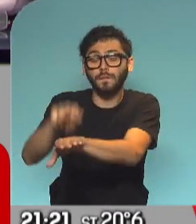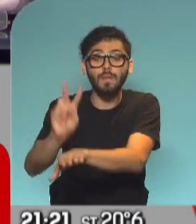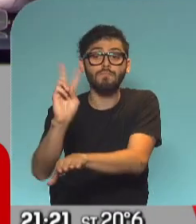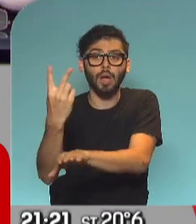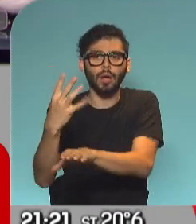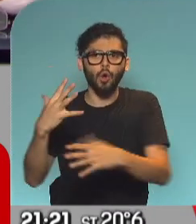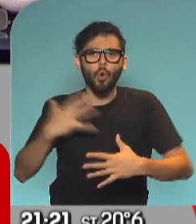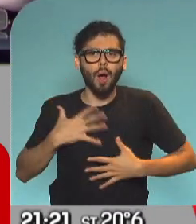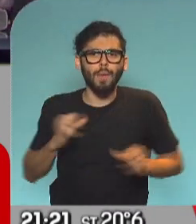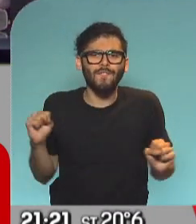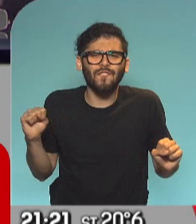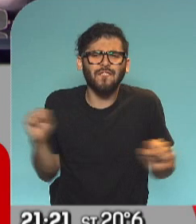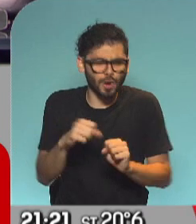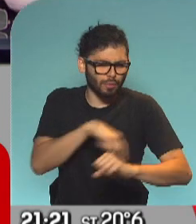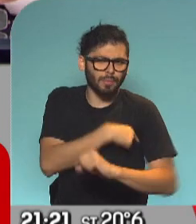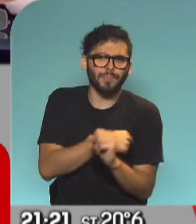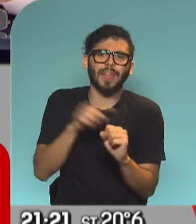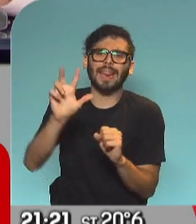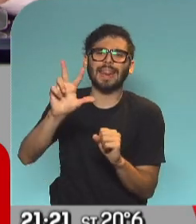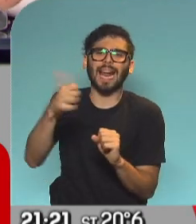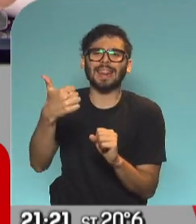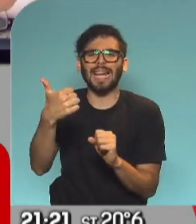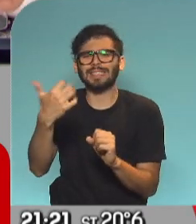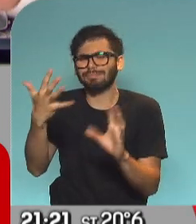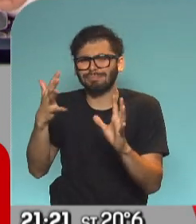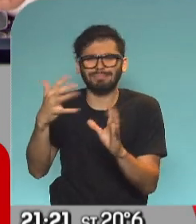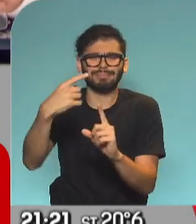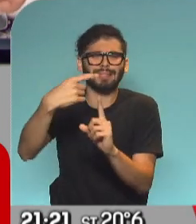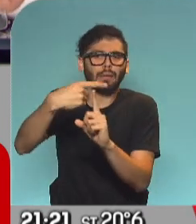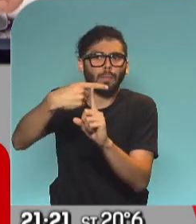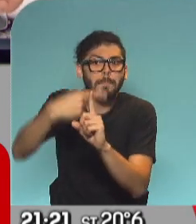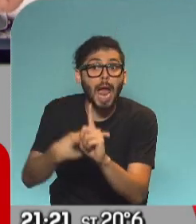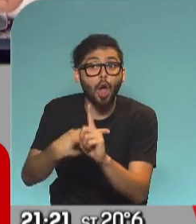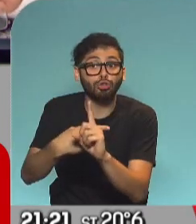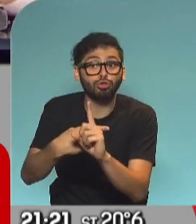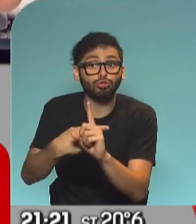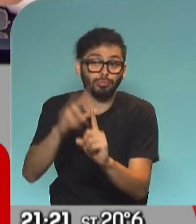con la temperatura por debajo de los 36 grados promedio que tiene una persona